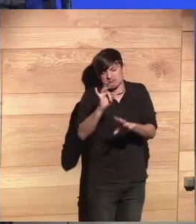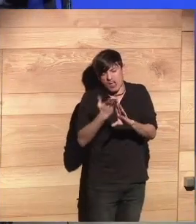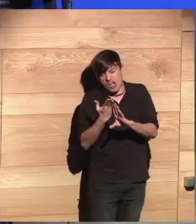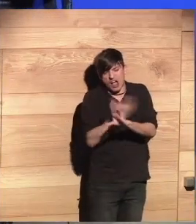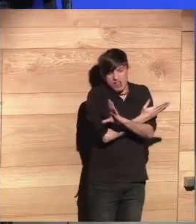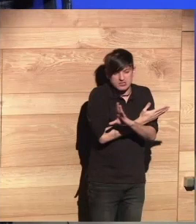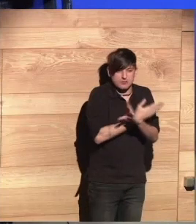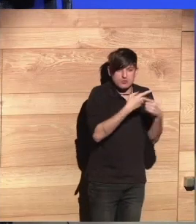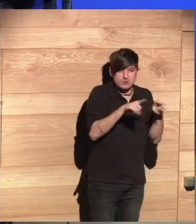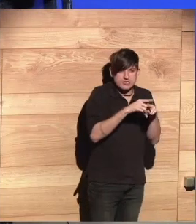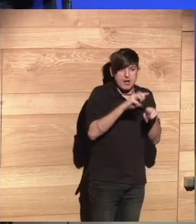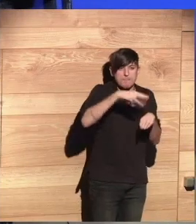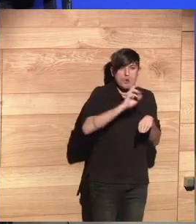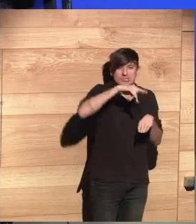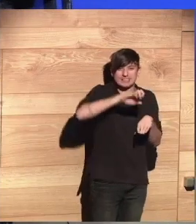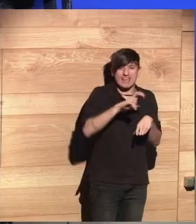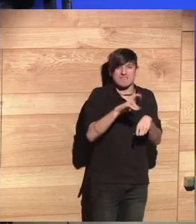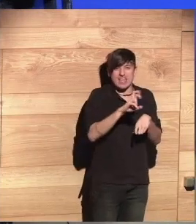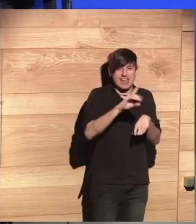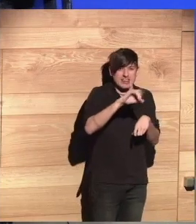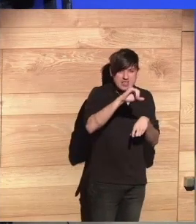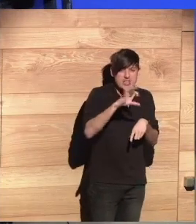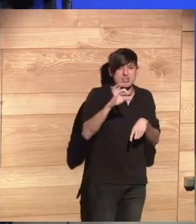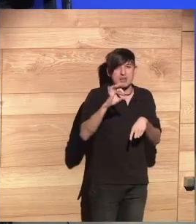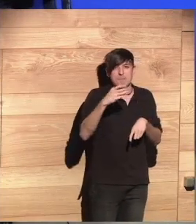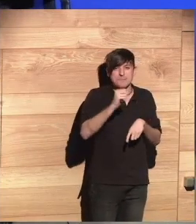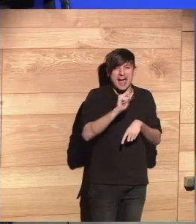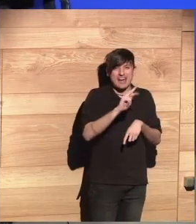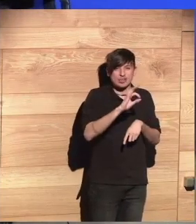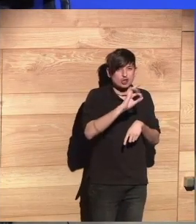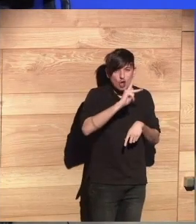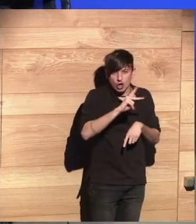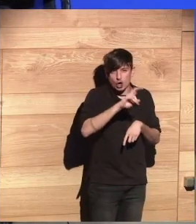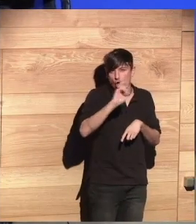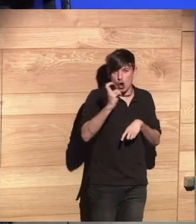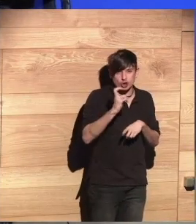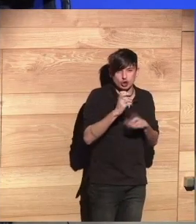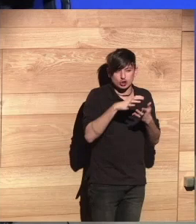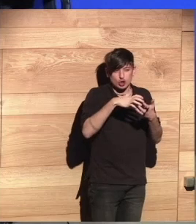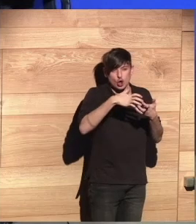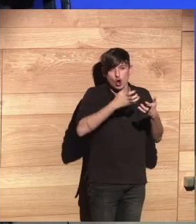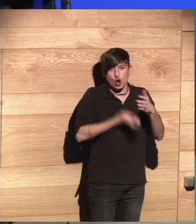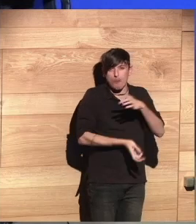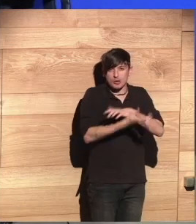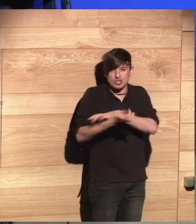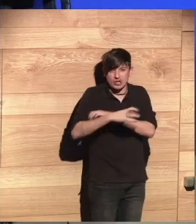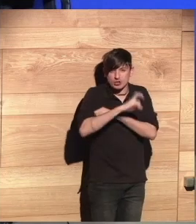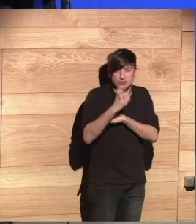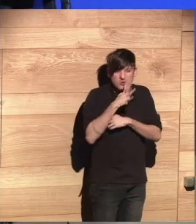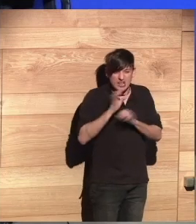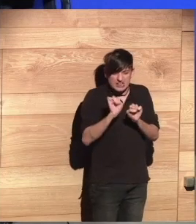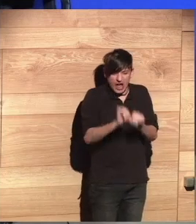antes música de Monteverdi, de Schubert, de Schumann, de Bartók, de cualquier otro compositor. ¿Y por qué tan tarde, no? ¿Por qué se ha hecho